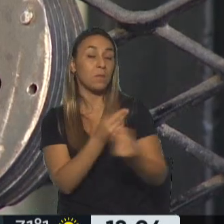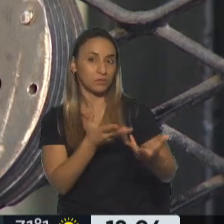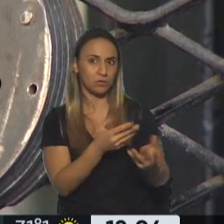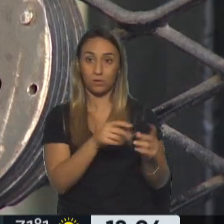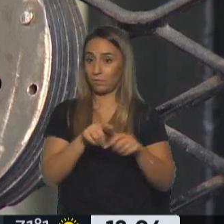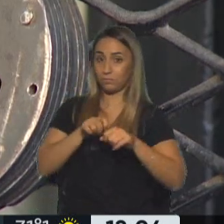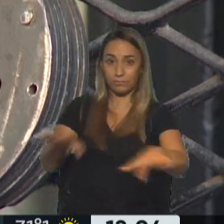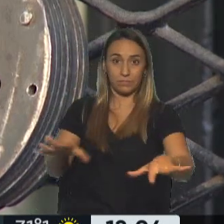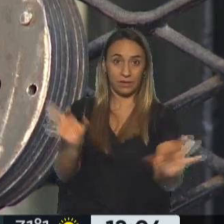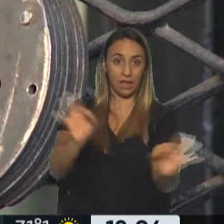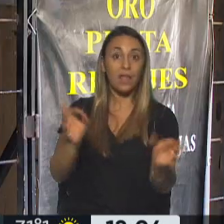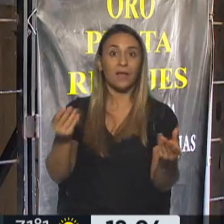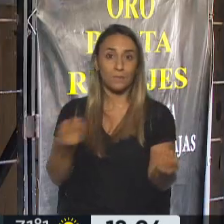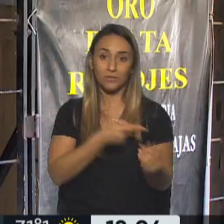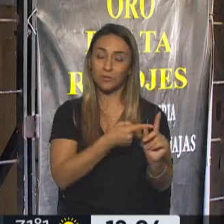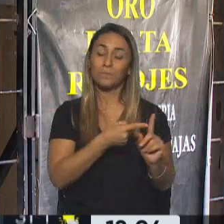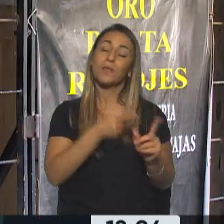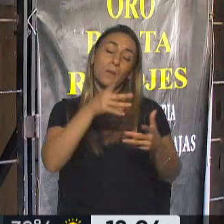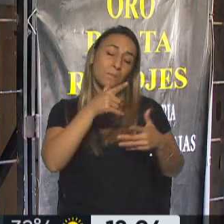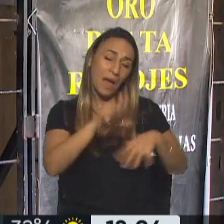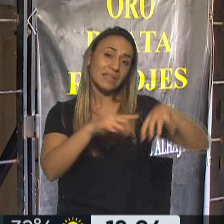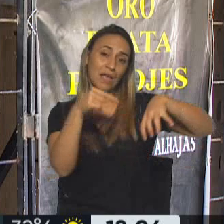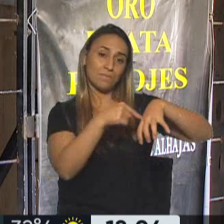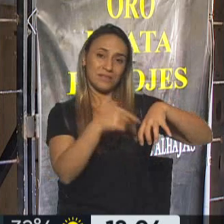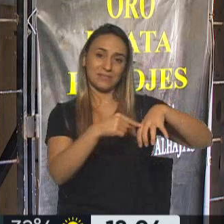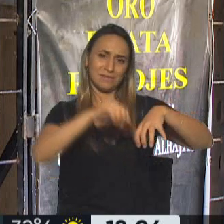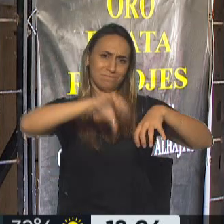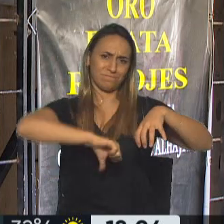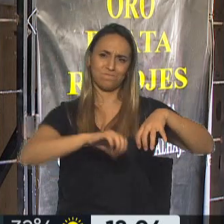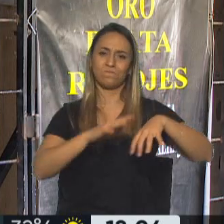reclamos, recién poníamos allí en pantalla el teléfono del ENRE, es el